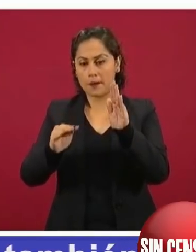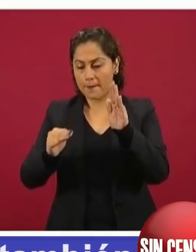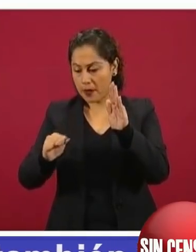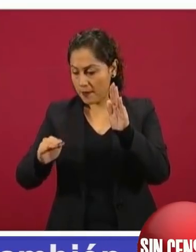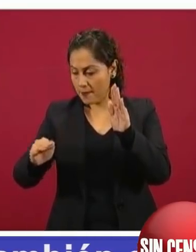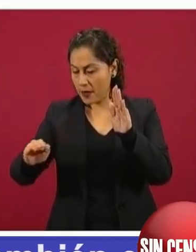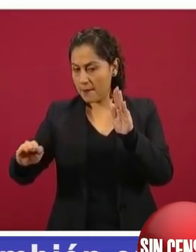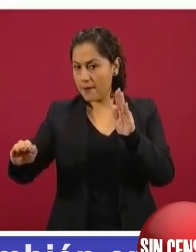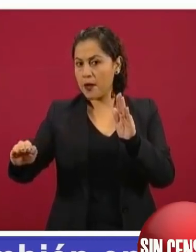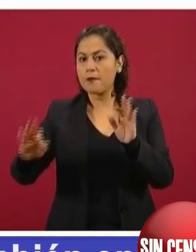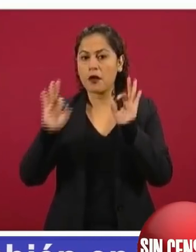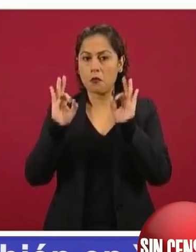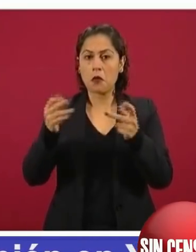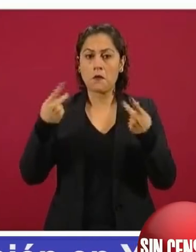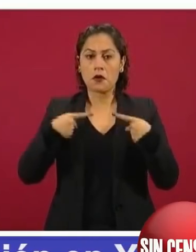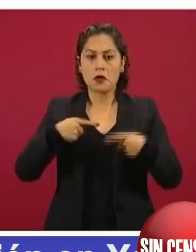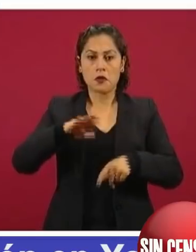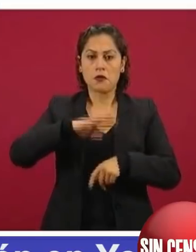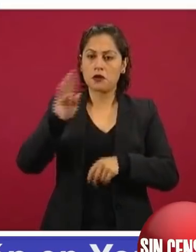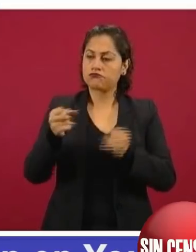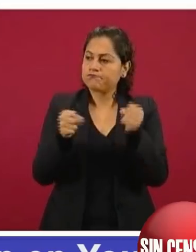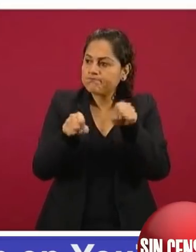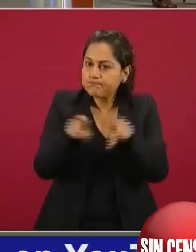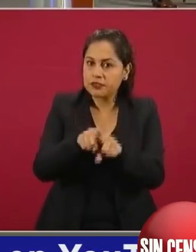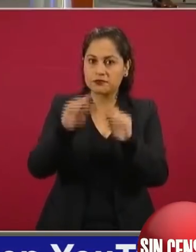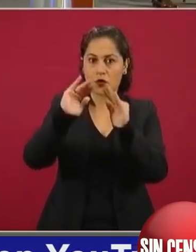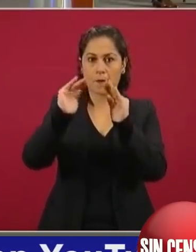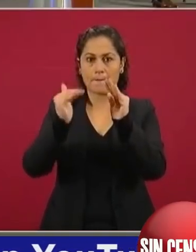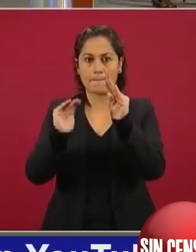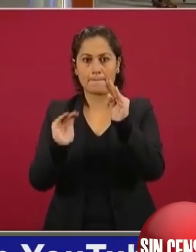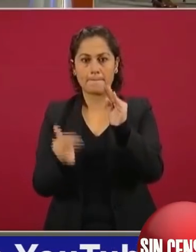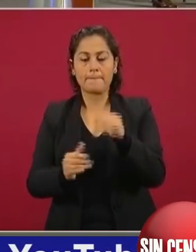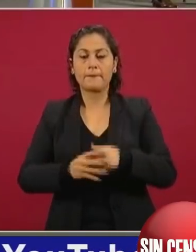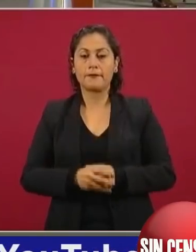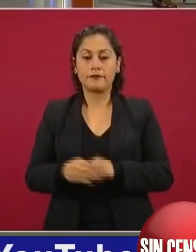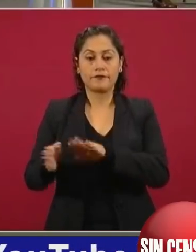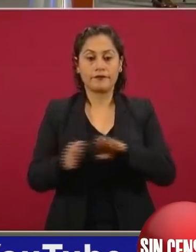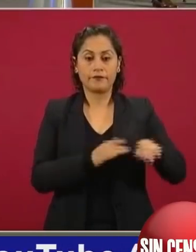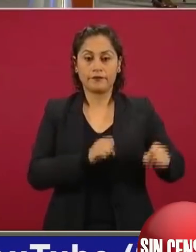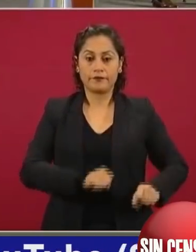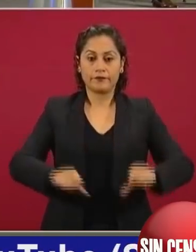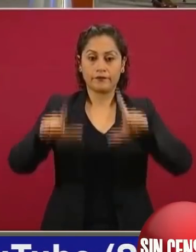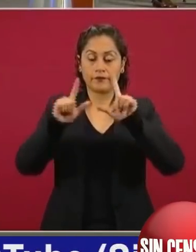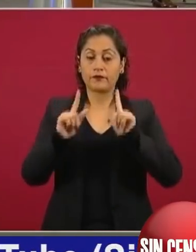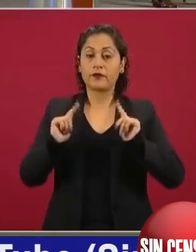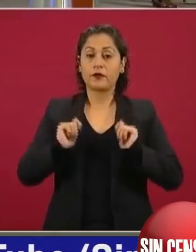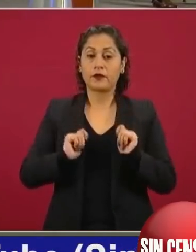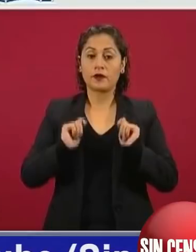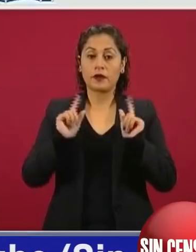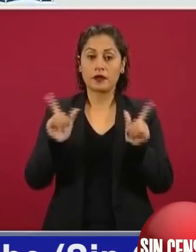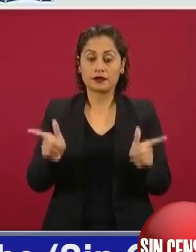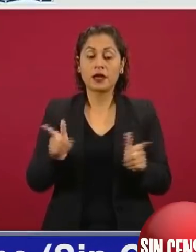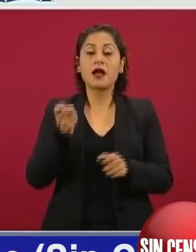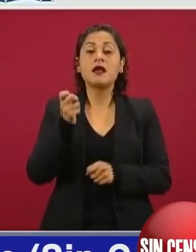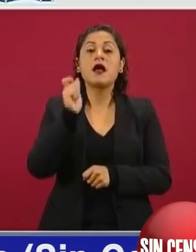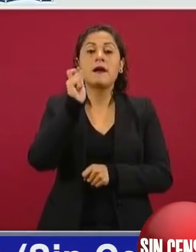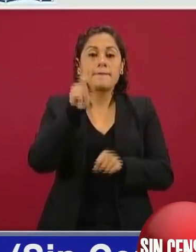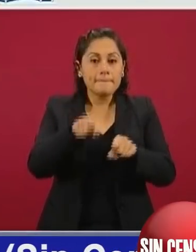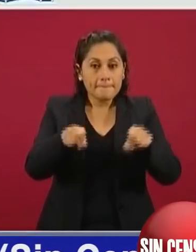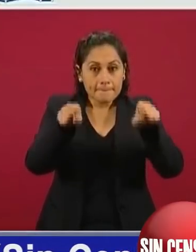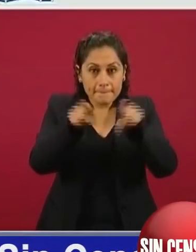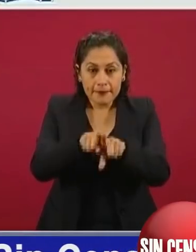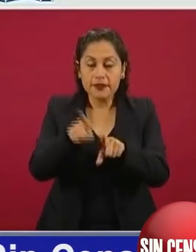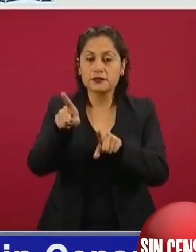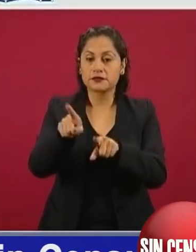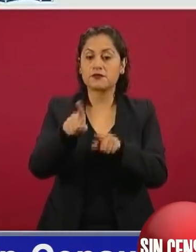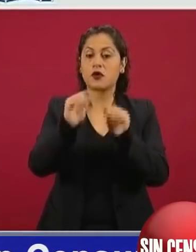acelerada, y las hospitalizaciones también en reducción. La siguiente. El estado de Tlaxcala lo mismo, un patrón de descenso